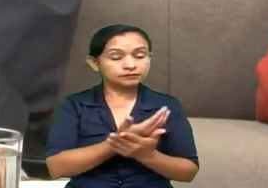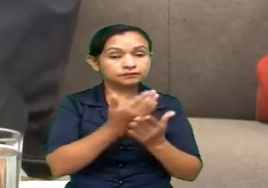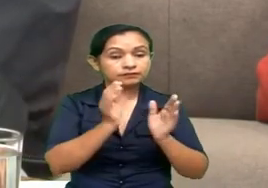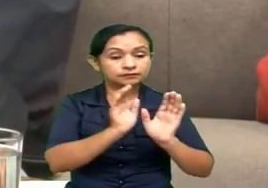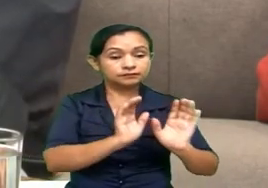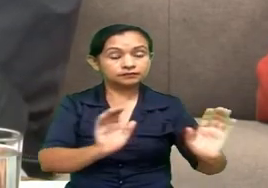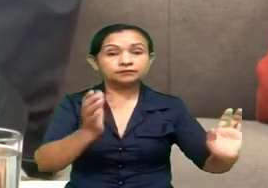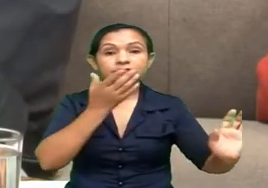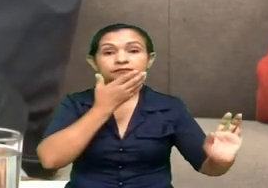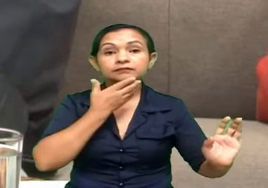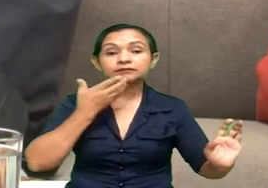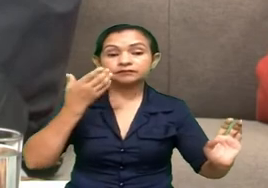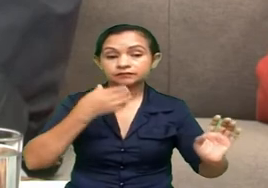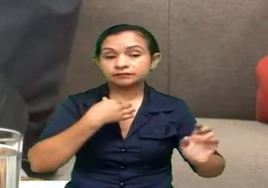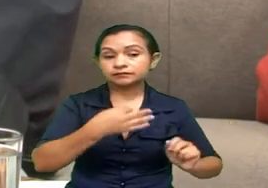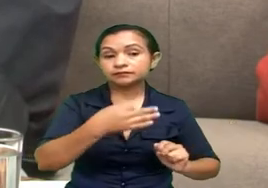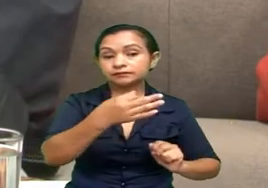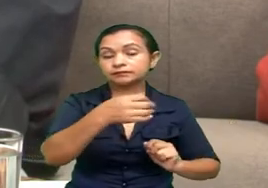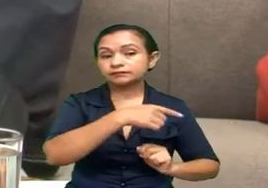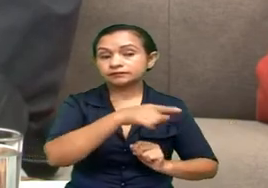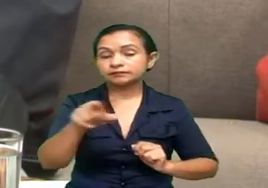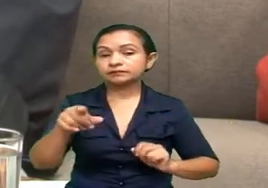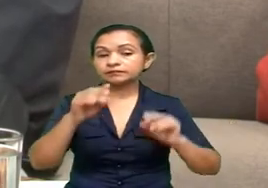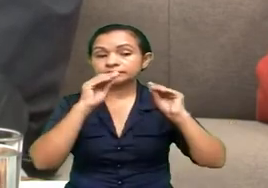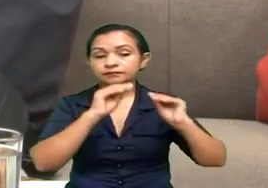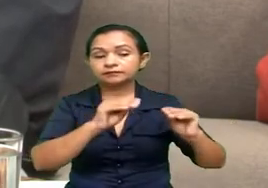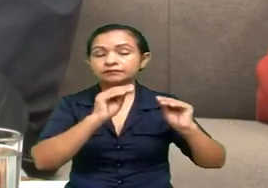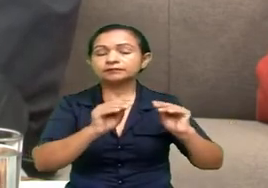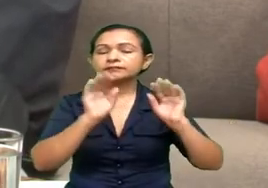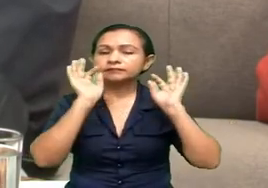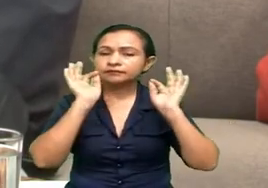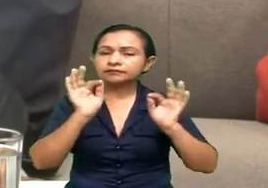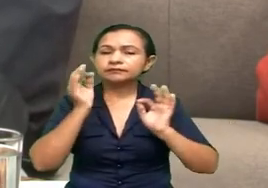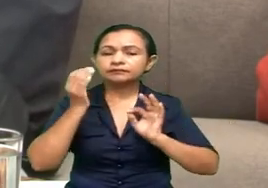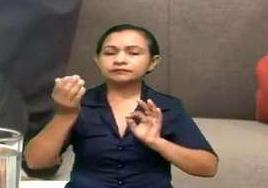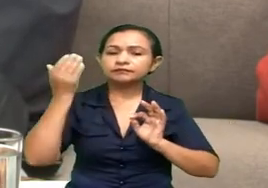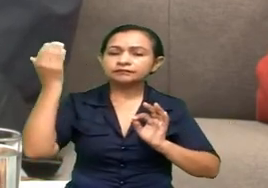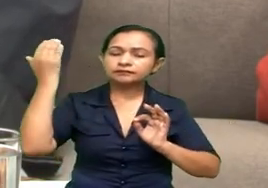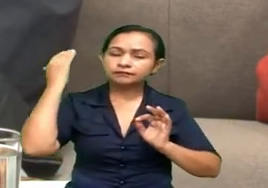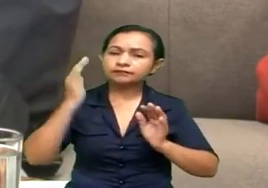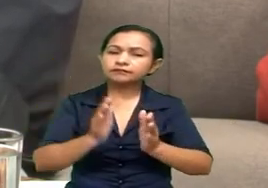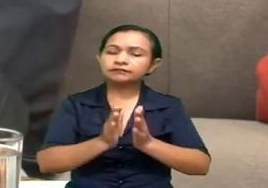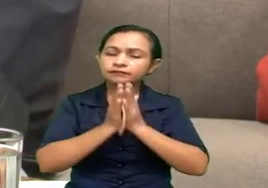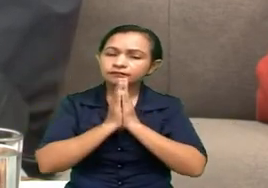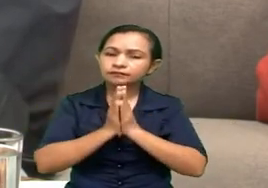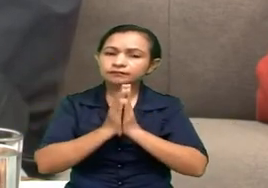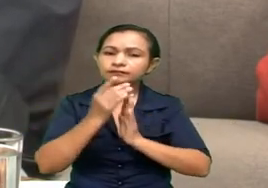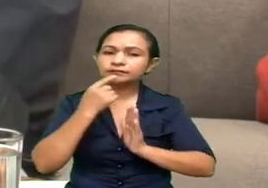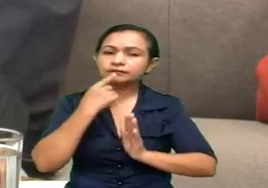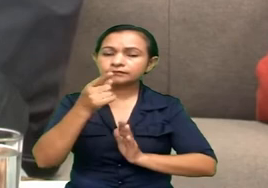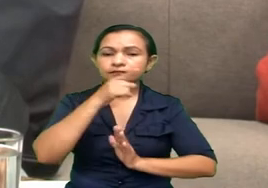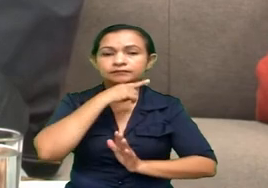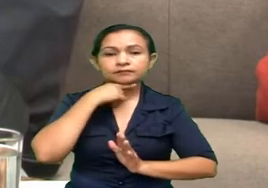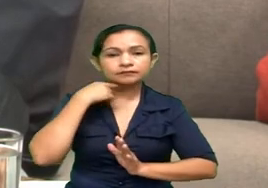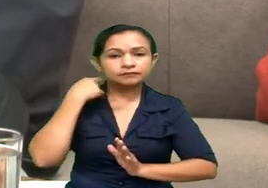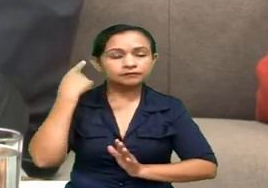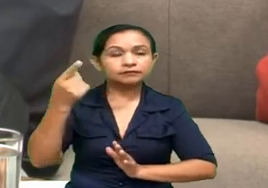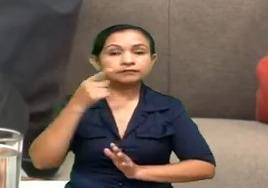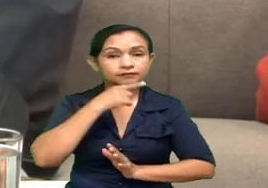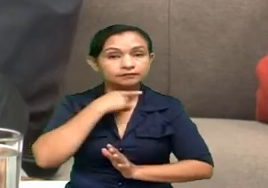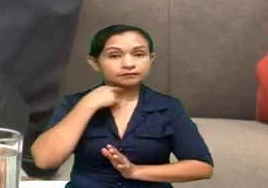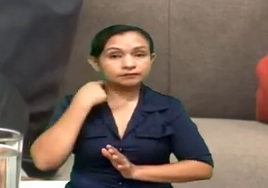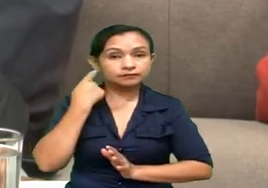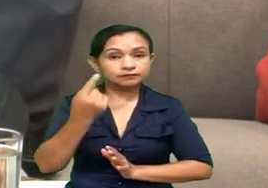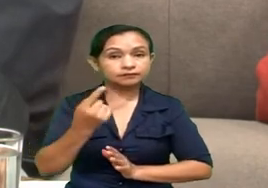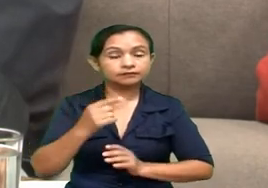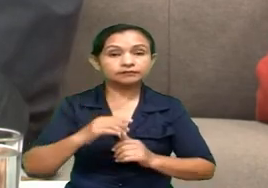generaciones, y que hay que enseñarles bien la historia. Así hay bien. Hay que decirles las verdades, las realidades,